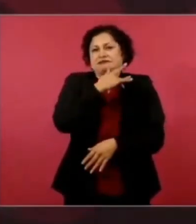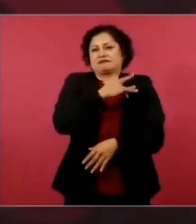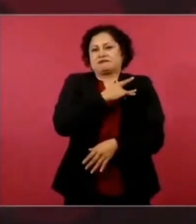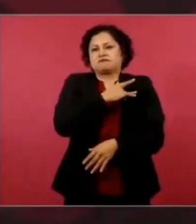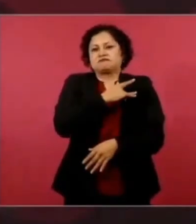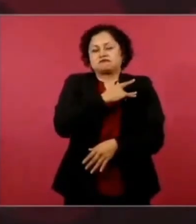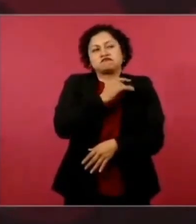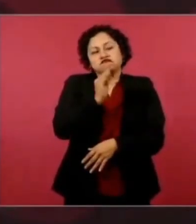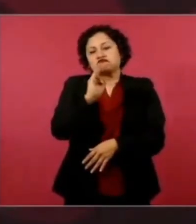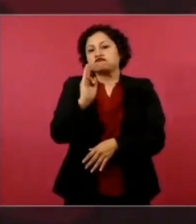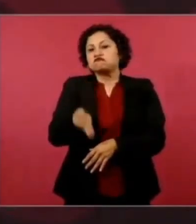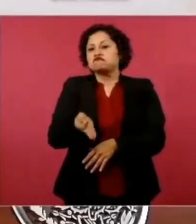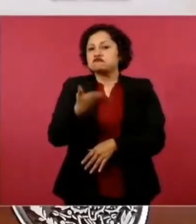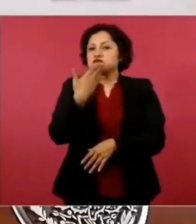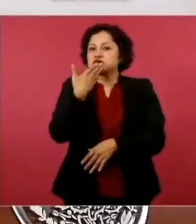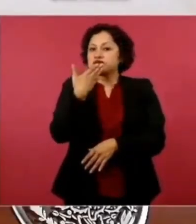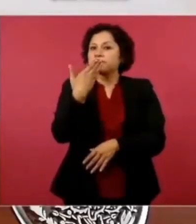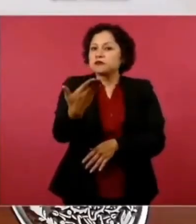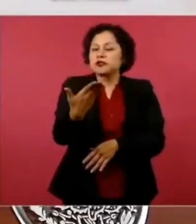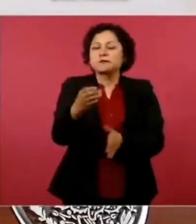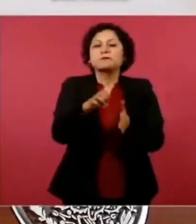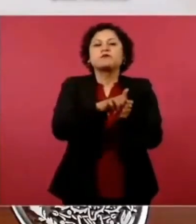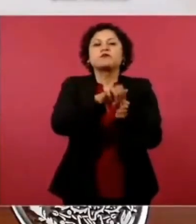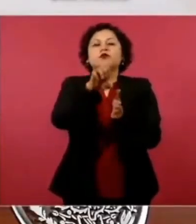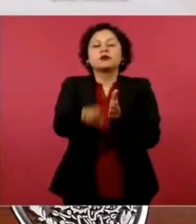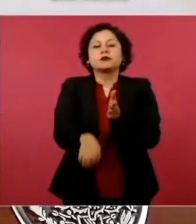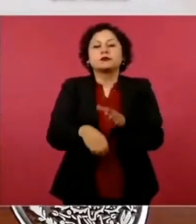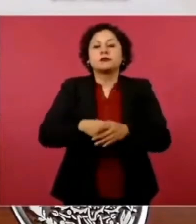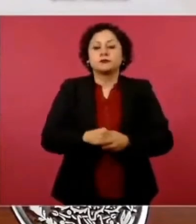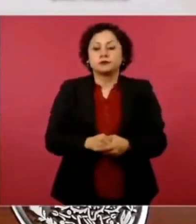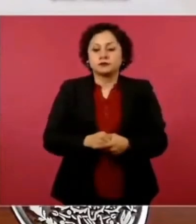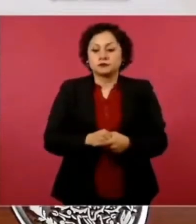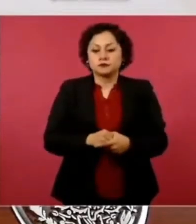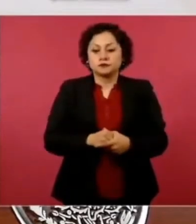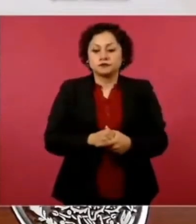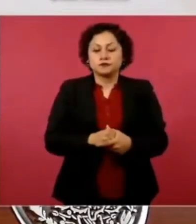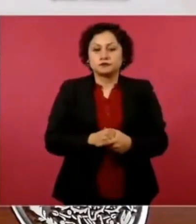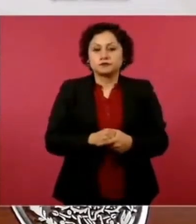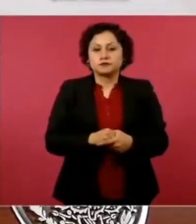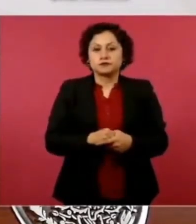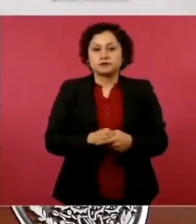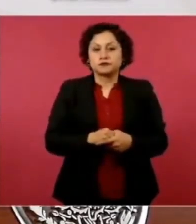el poner los reflectores,